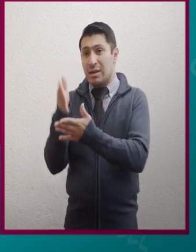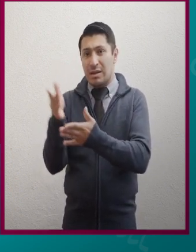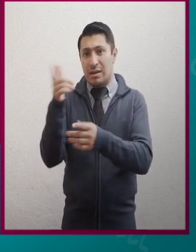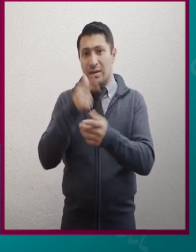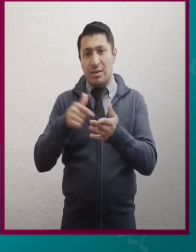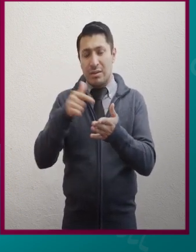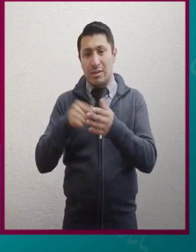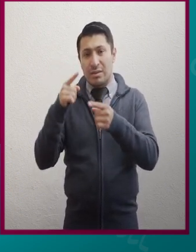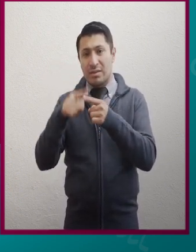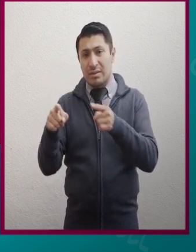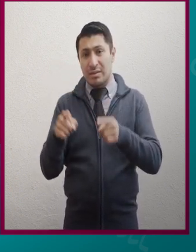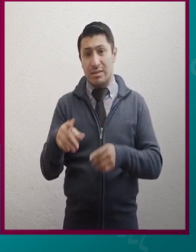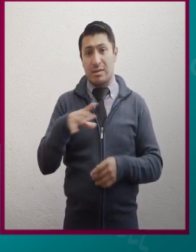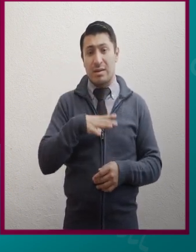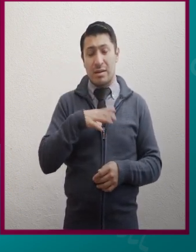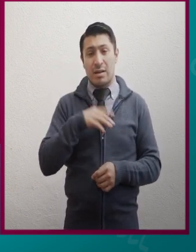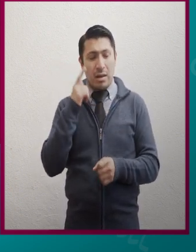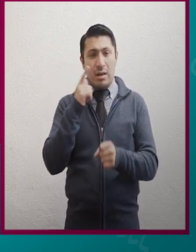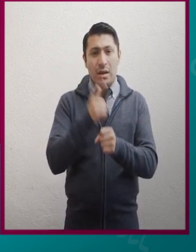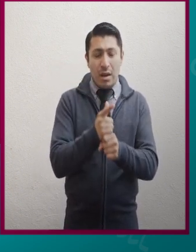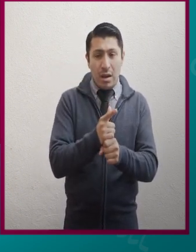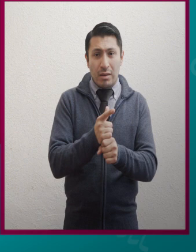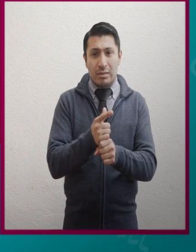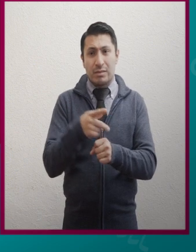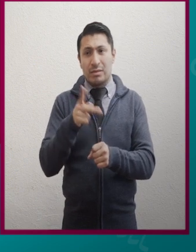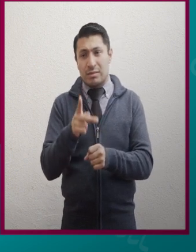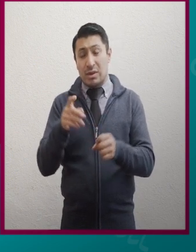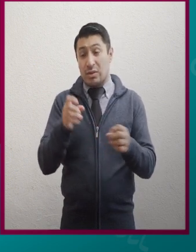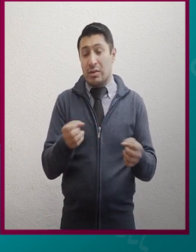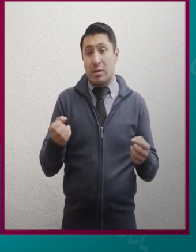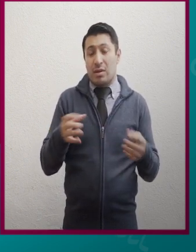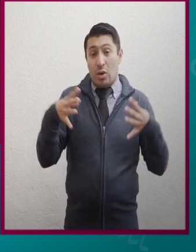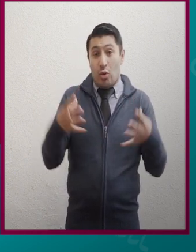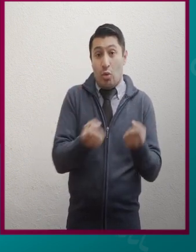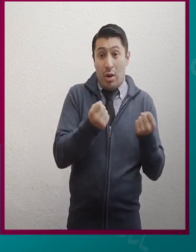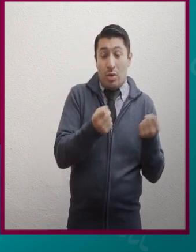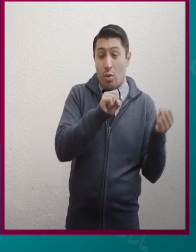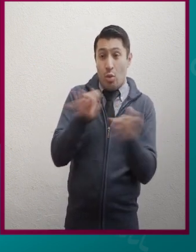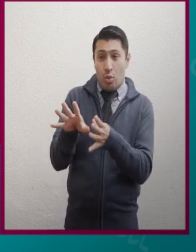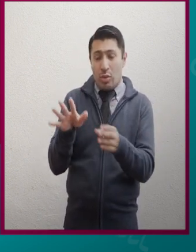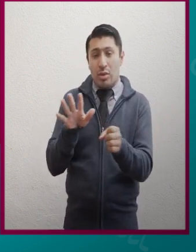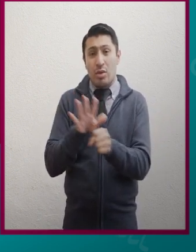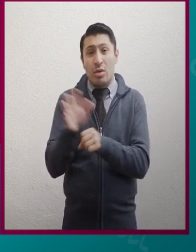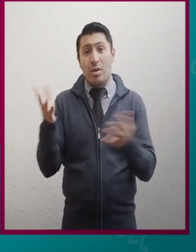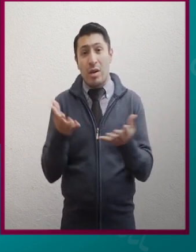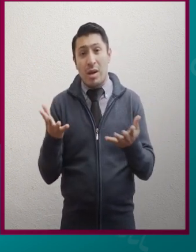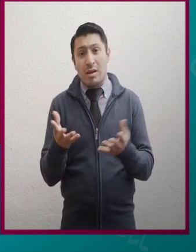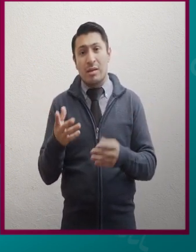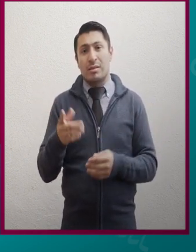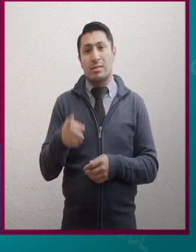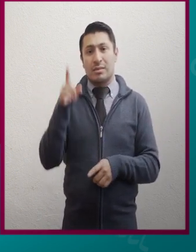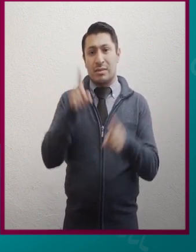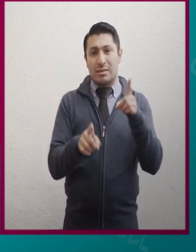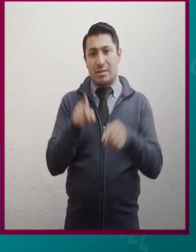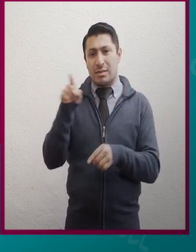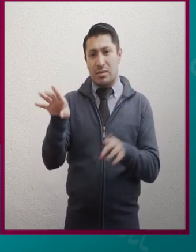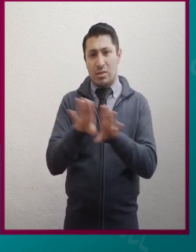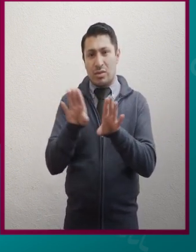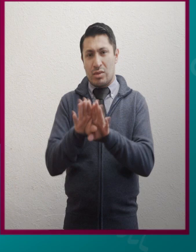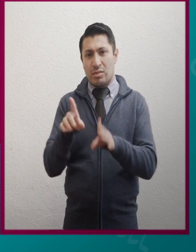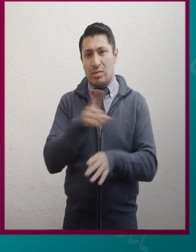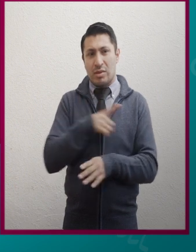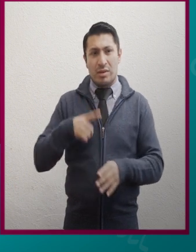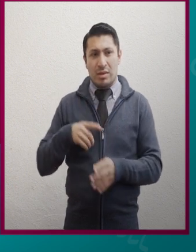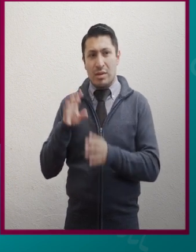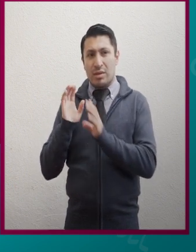ahora, tía. ¿Qué hago? ¿Los suelto? Se supone que los tiene que coger la Río Segura para llevarse a Tenerife. ¿Tú no tienes